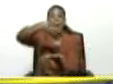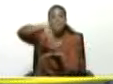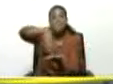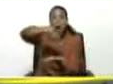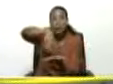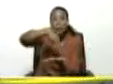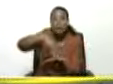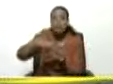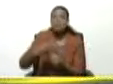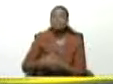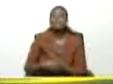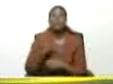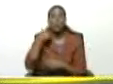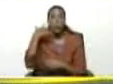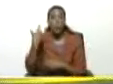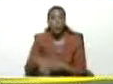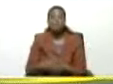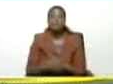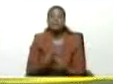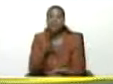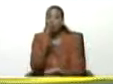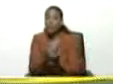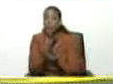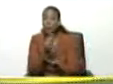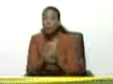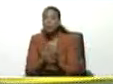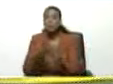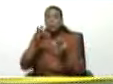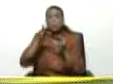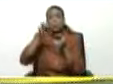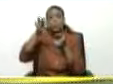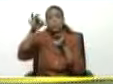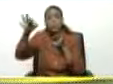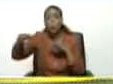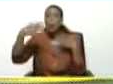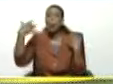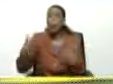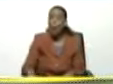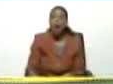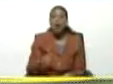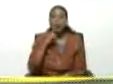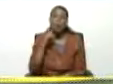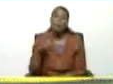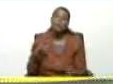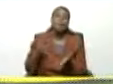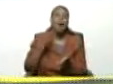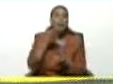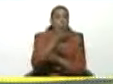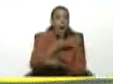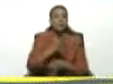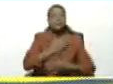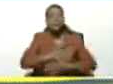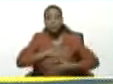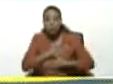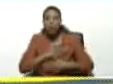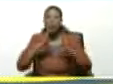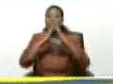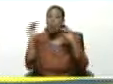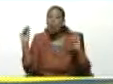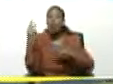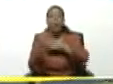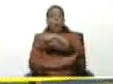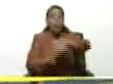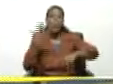evitar terribles consecuencias presidente dando una atención eficaz y eficiente a nuestros pacientes presidente todo esto en